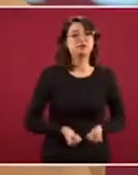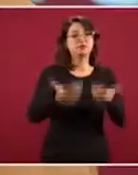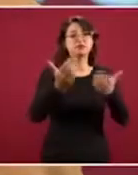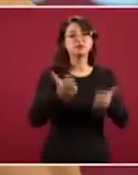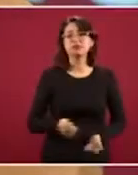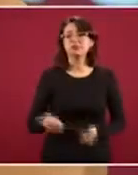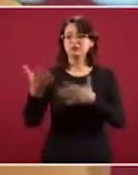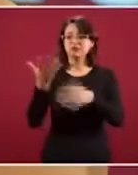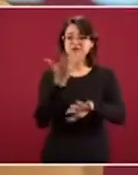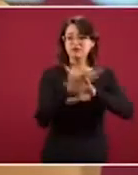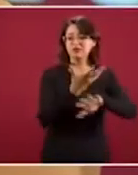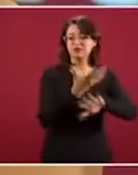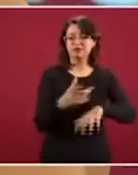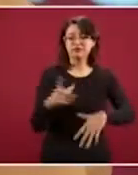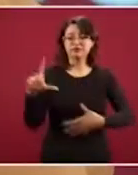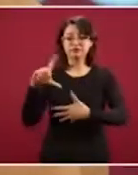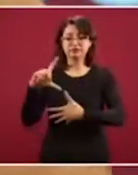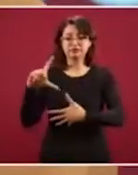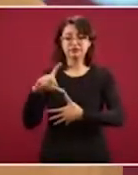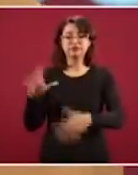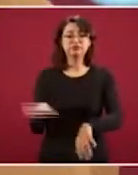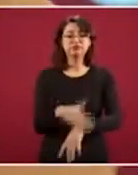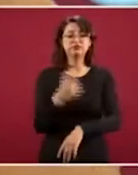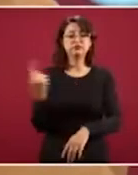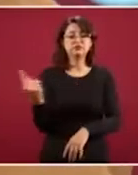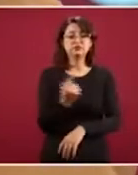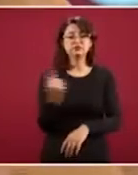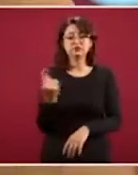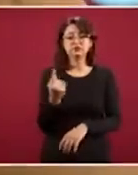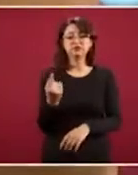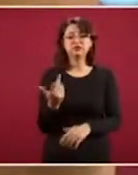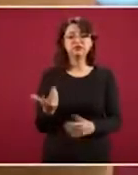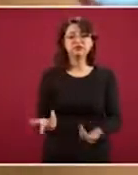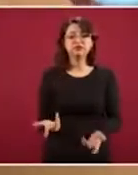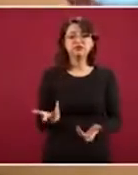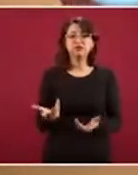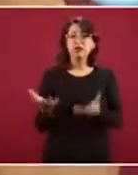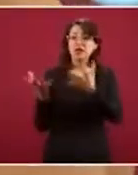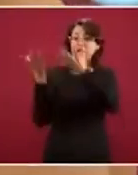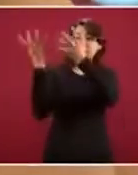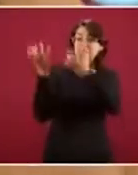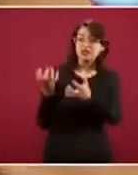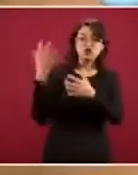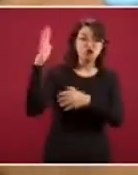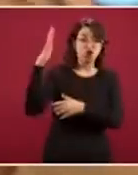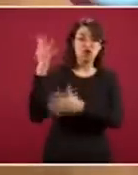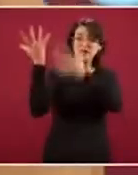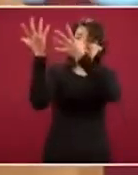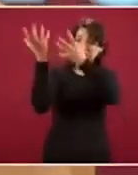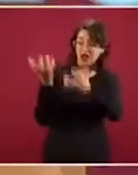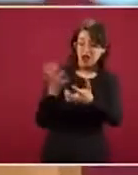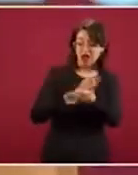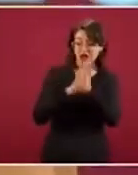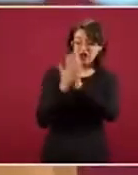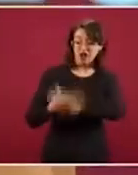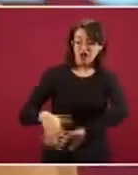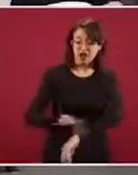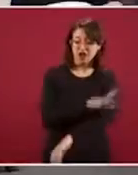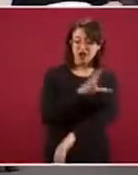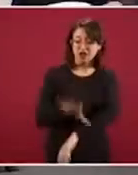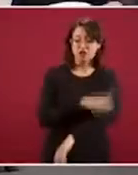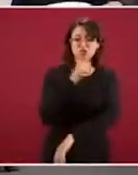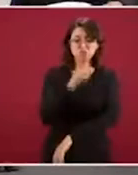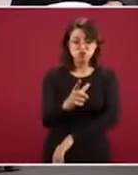porque en américa latina los dos las dos regiones más ricas para captar energía solar y convertirla en energía eléctrica